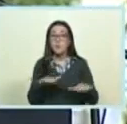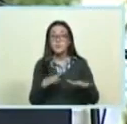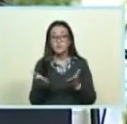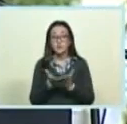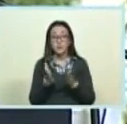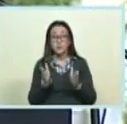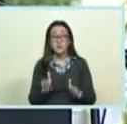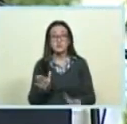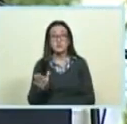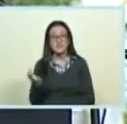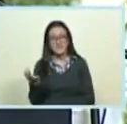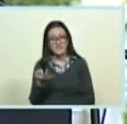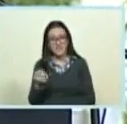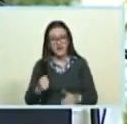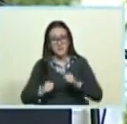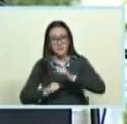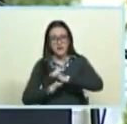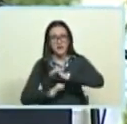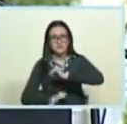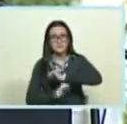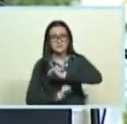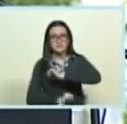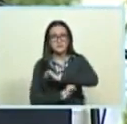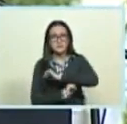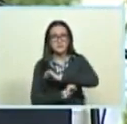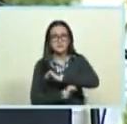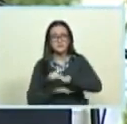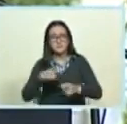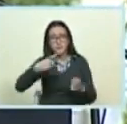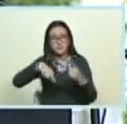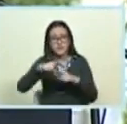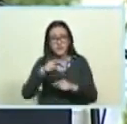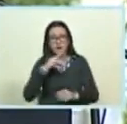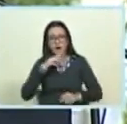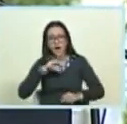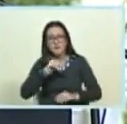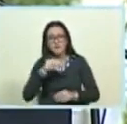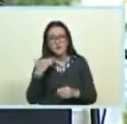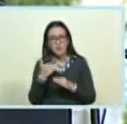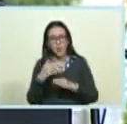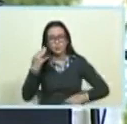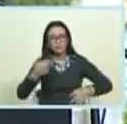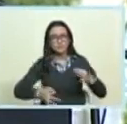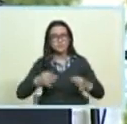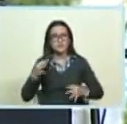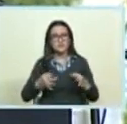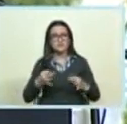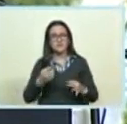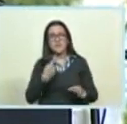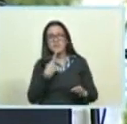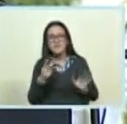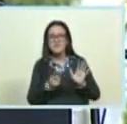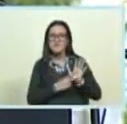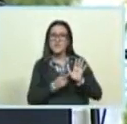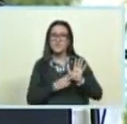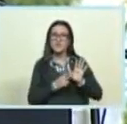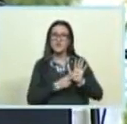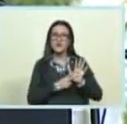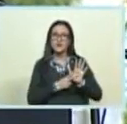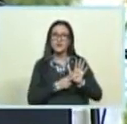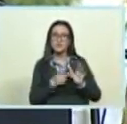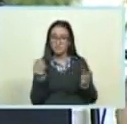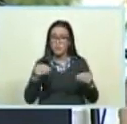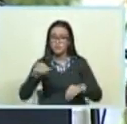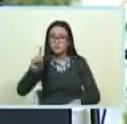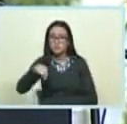movimiento estudiantil de verdad de base, para que hable con justicia, para que hable con la verdad. ¿Ustedes están